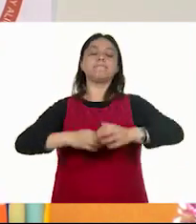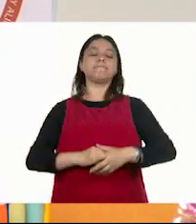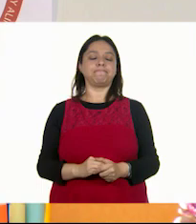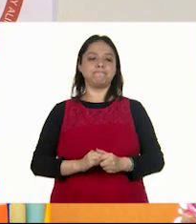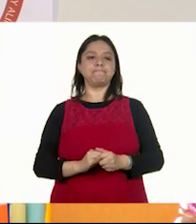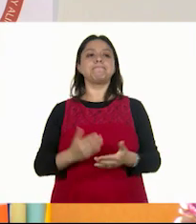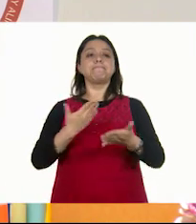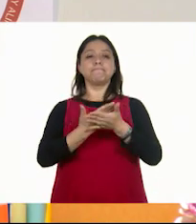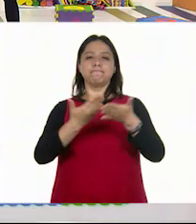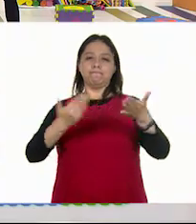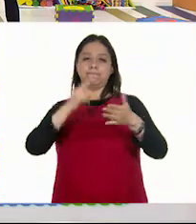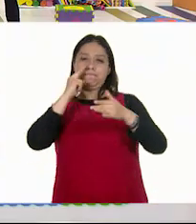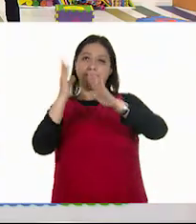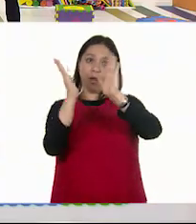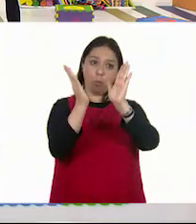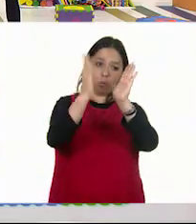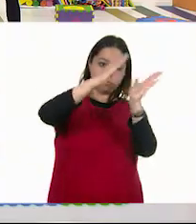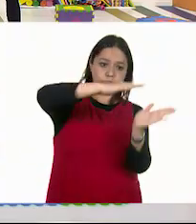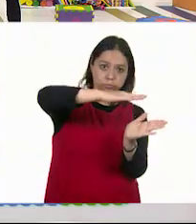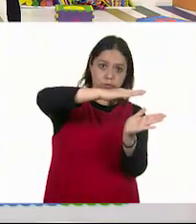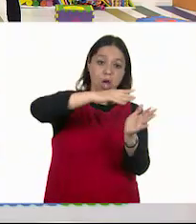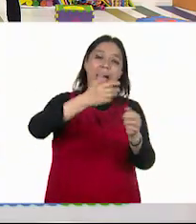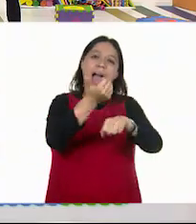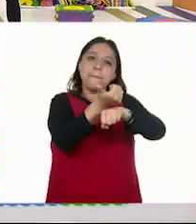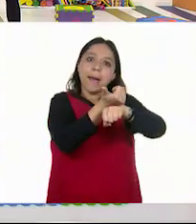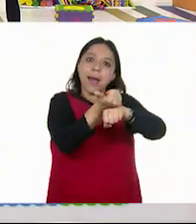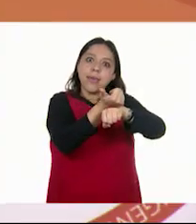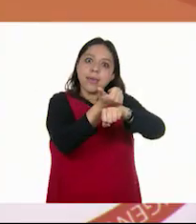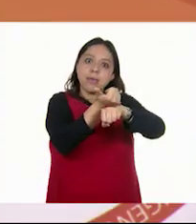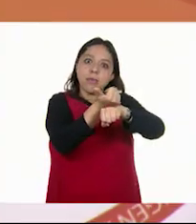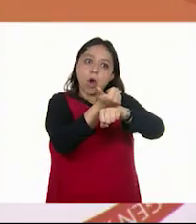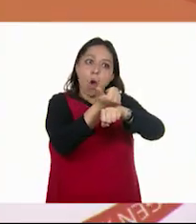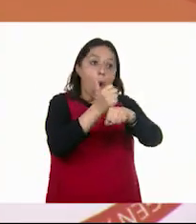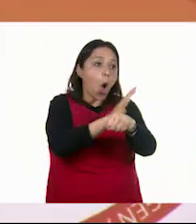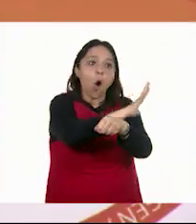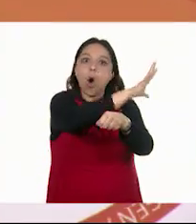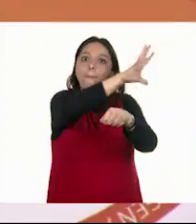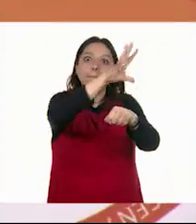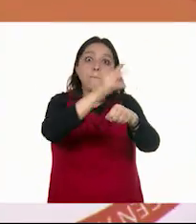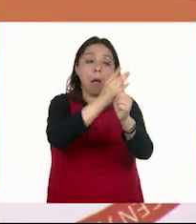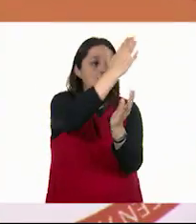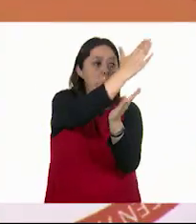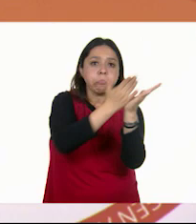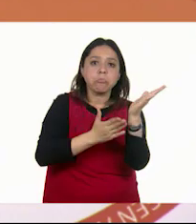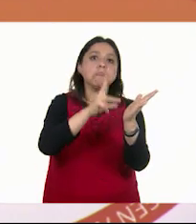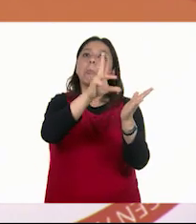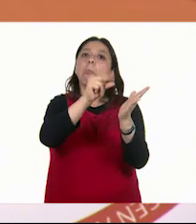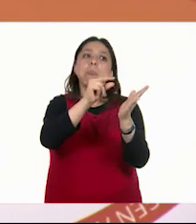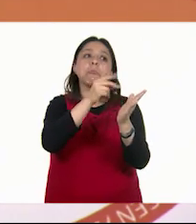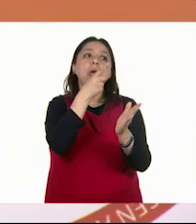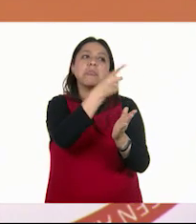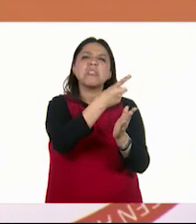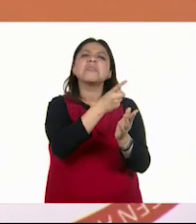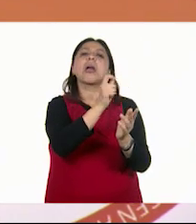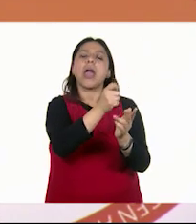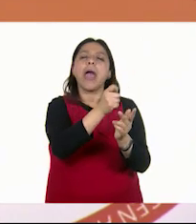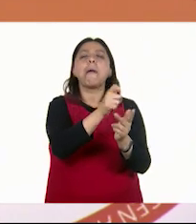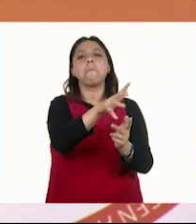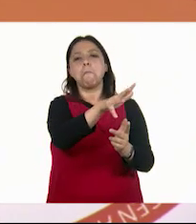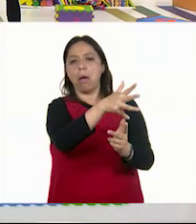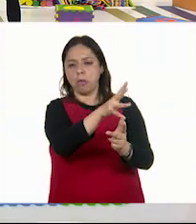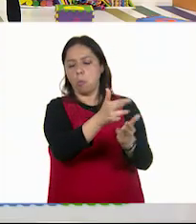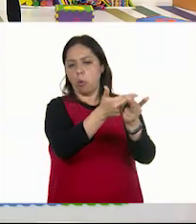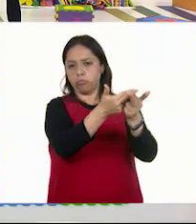aquí yo no veo que esté dividido este color. No. No. Es completo. Completo. Y dice suficientes. Quiere decir